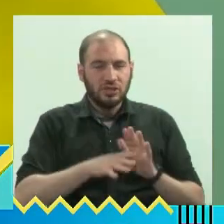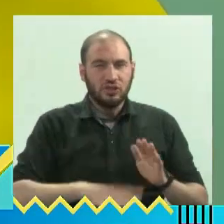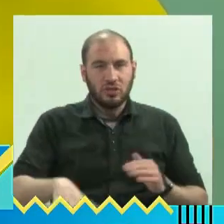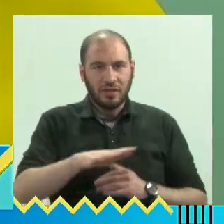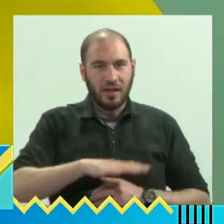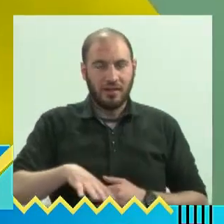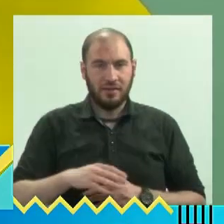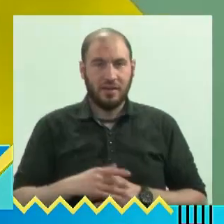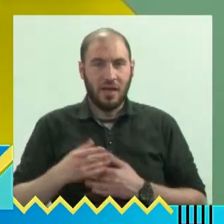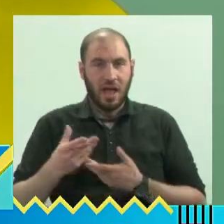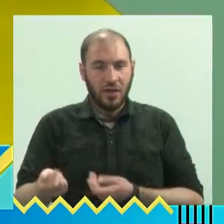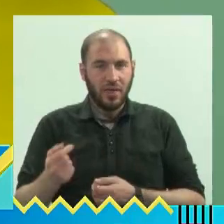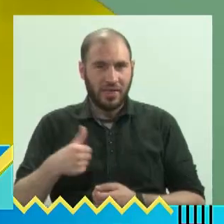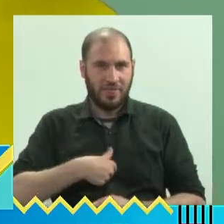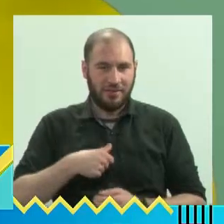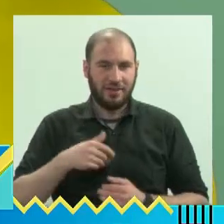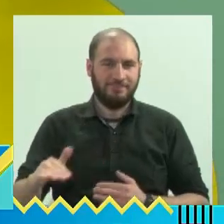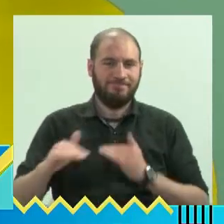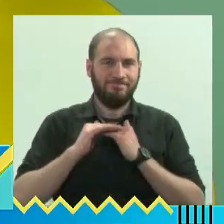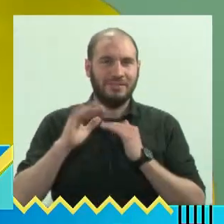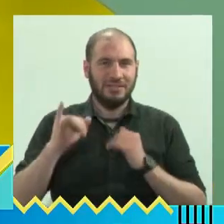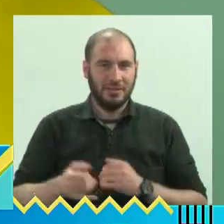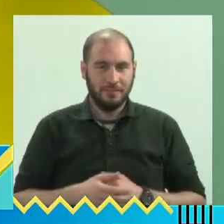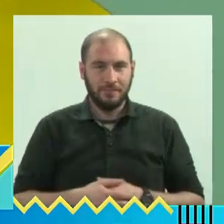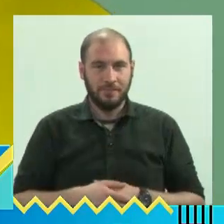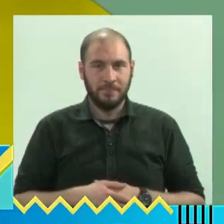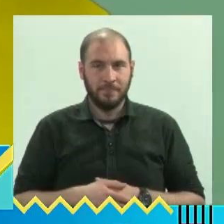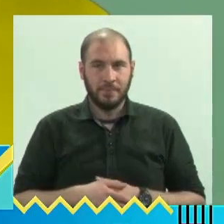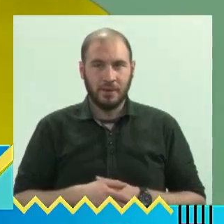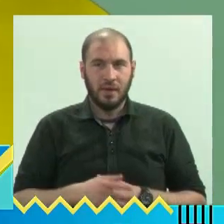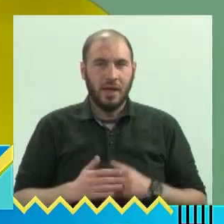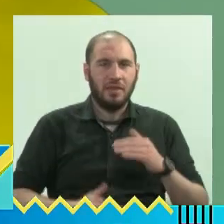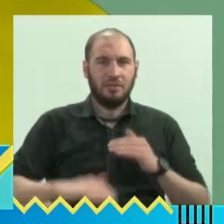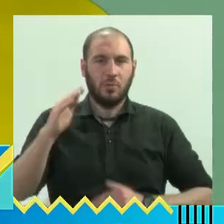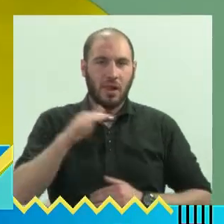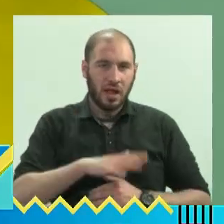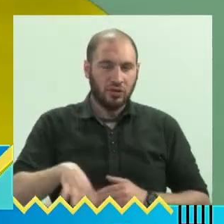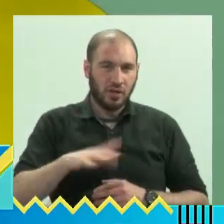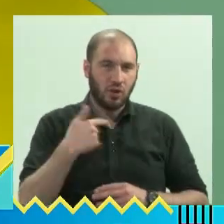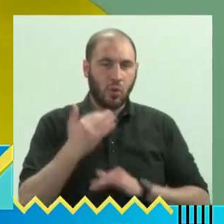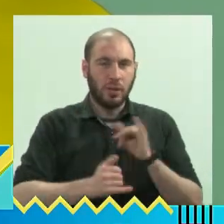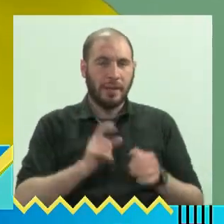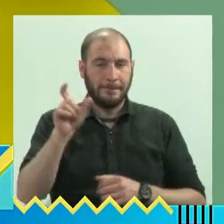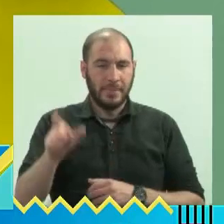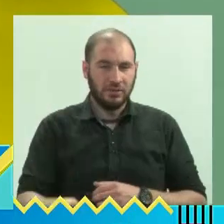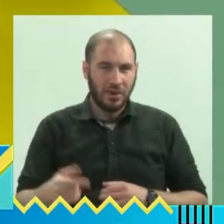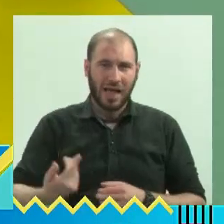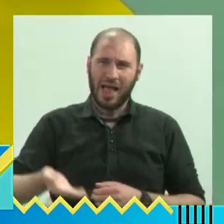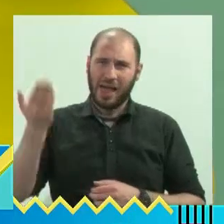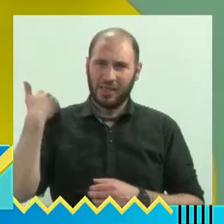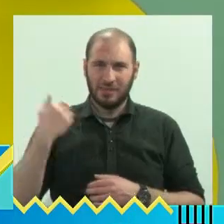sociales que permiten esa identificación, que la actualizan, digamos. La desigualdad social, si bien estamos hablando de un personaje del